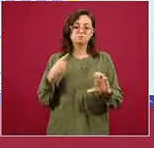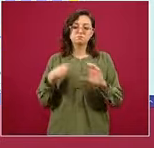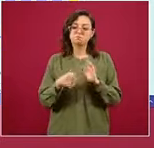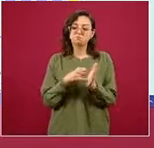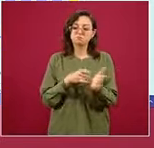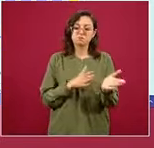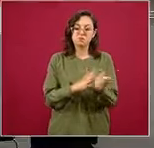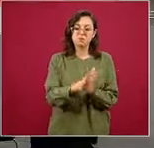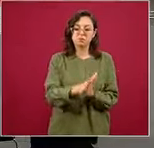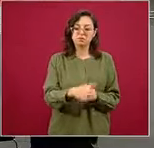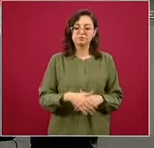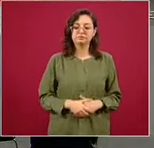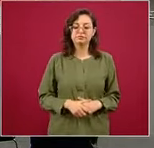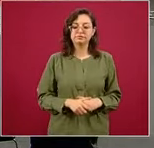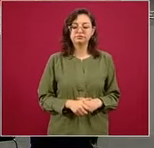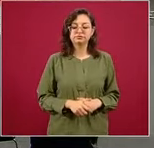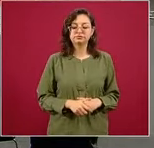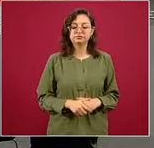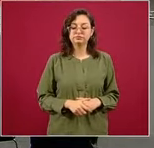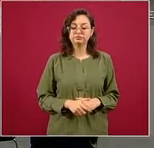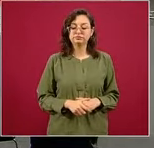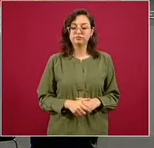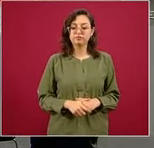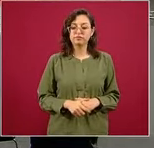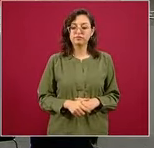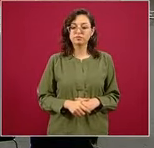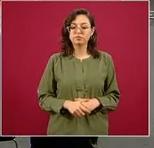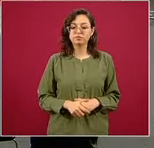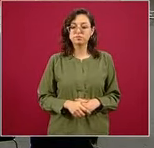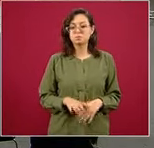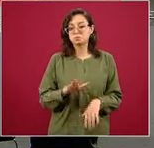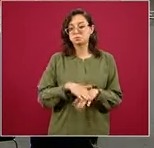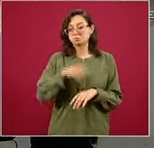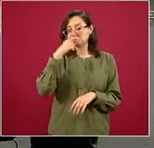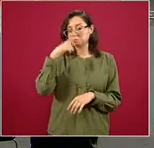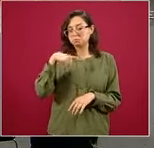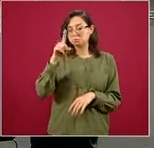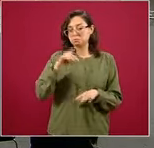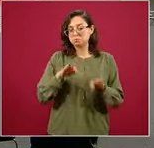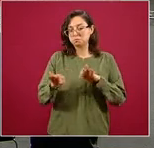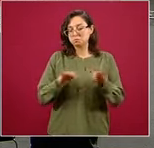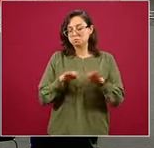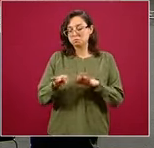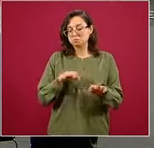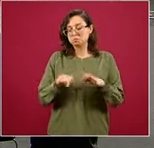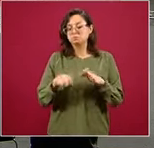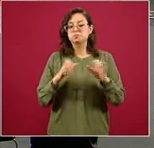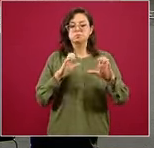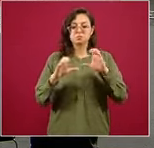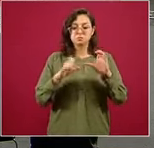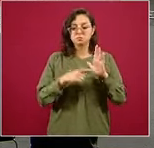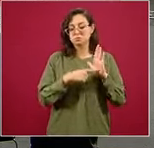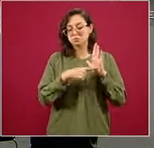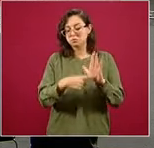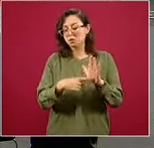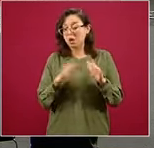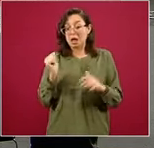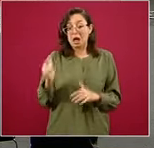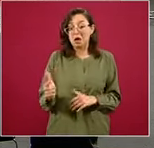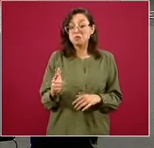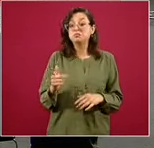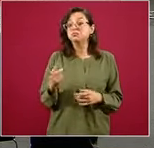imprimir, para que cualquiera también se le facilite el trabajo de comunicación o de exposición. En